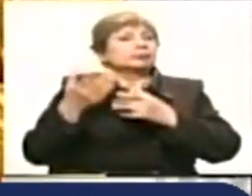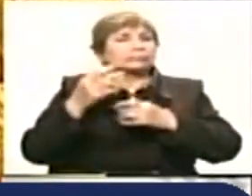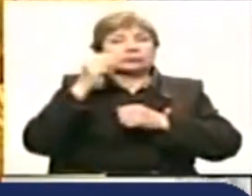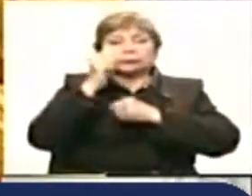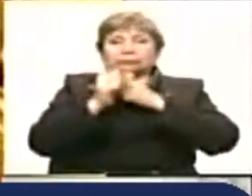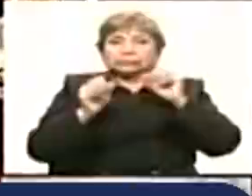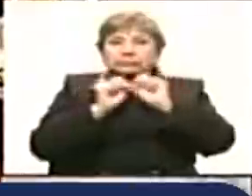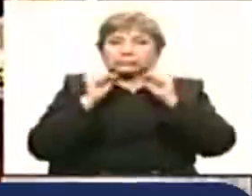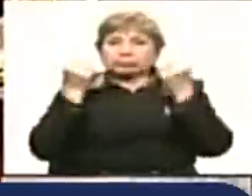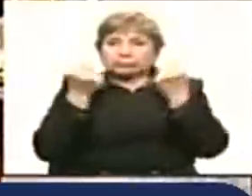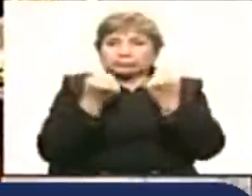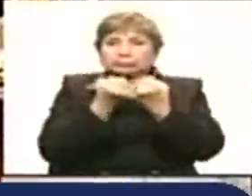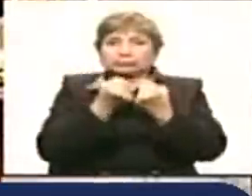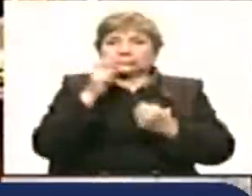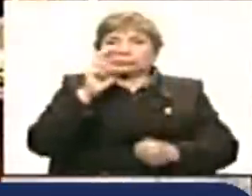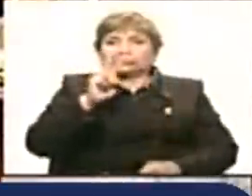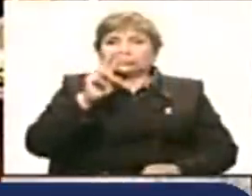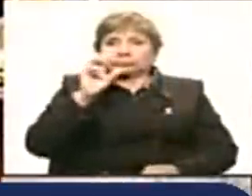anual de sesiones